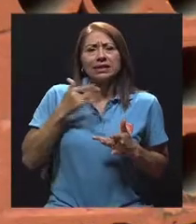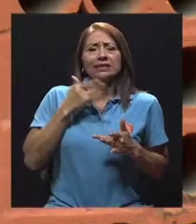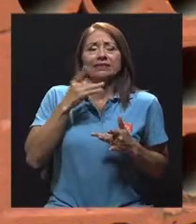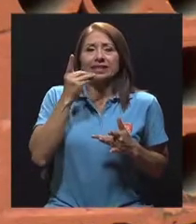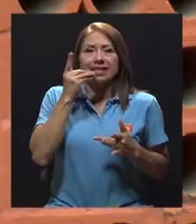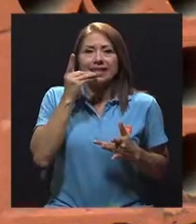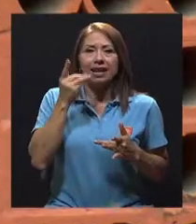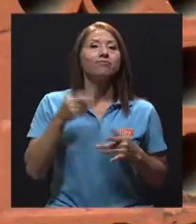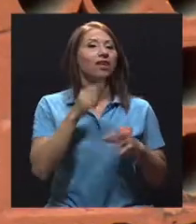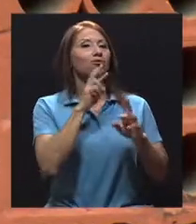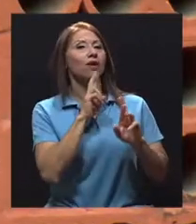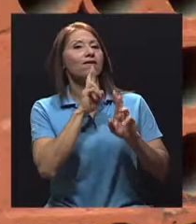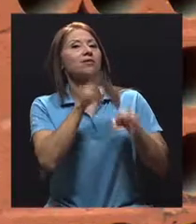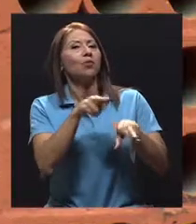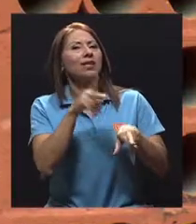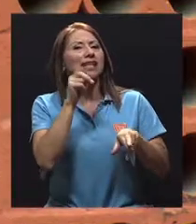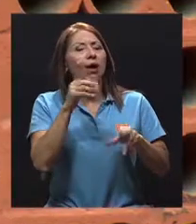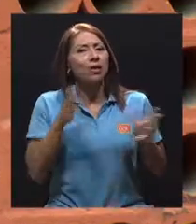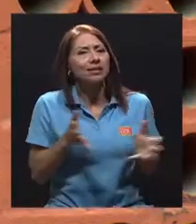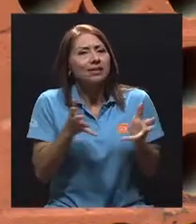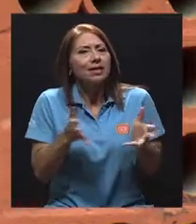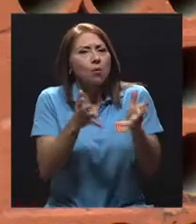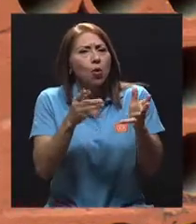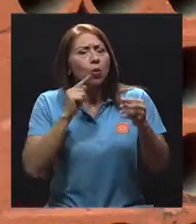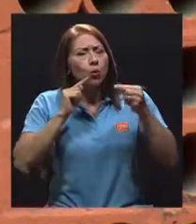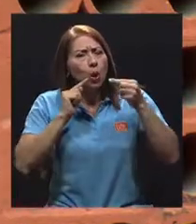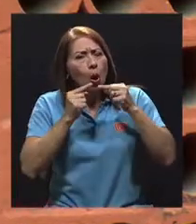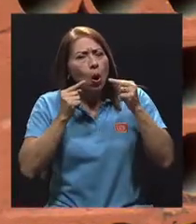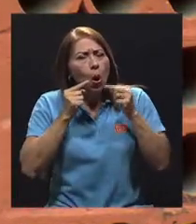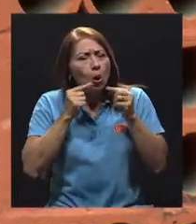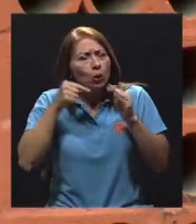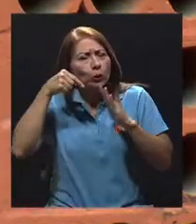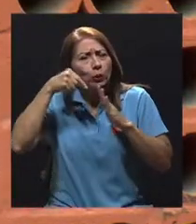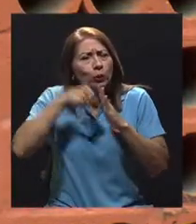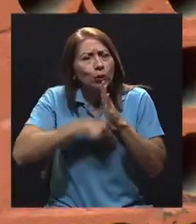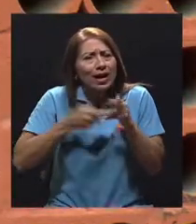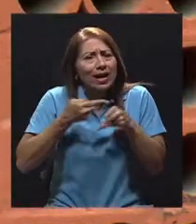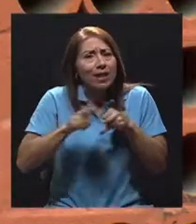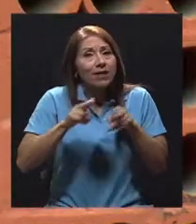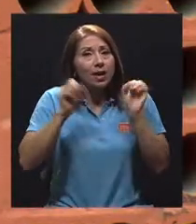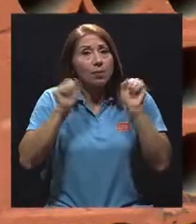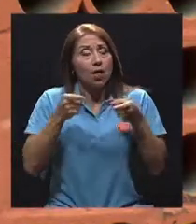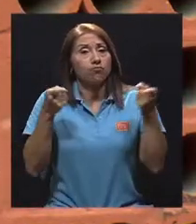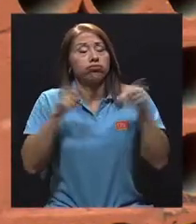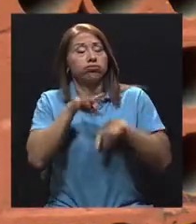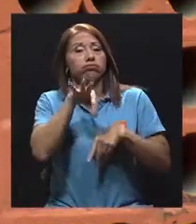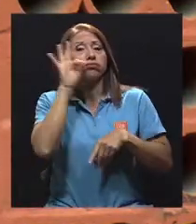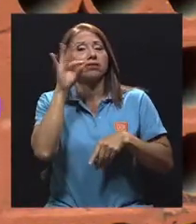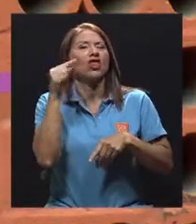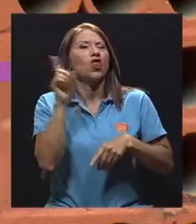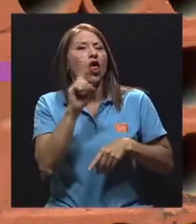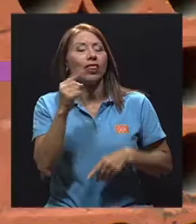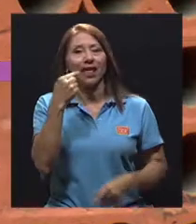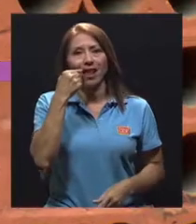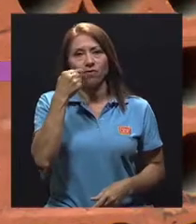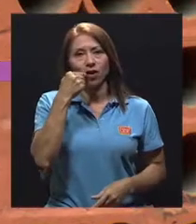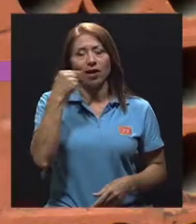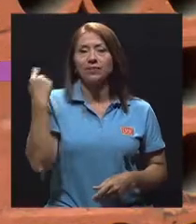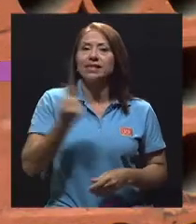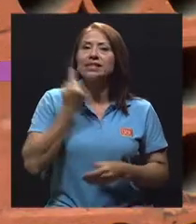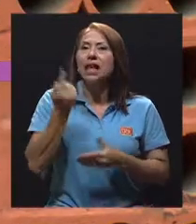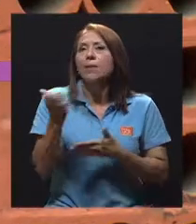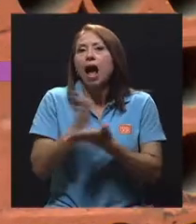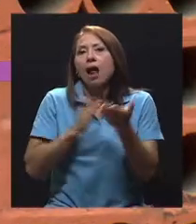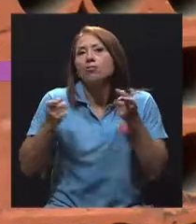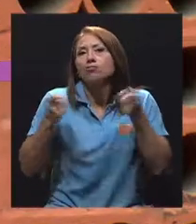respuesta a un estímulo, es un dolor agudo, breve, que puede ser localizado o generalizado en la boca. Siempre es ante un